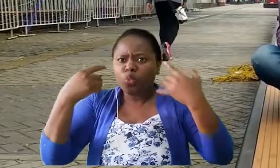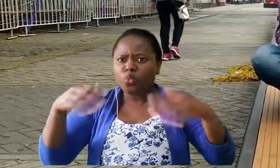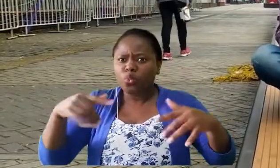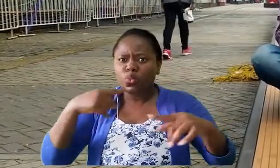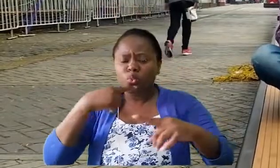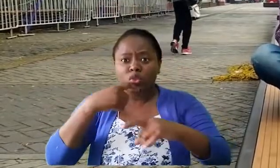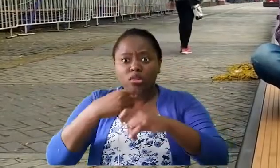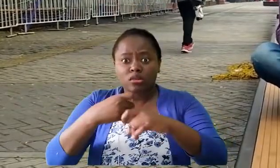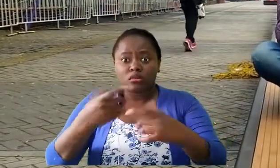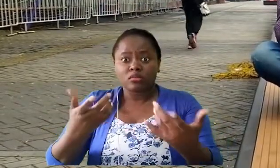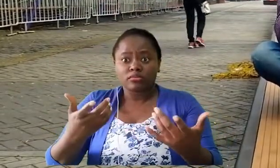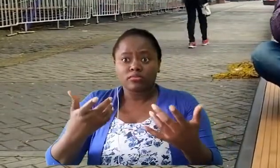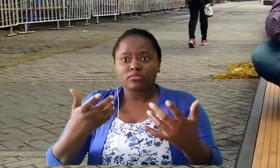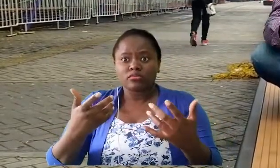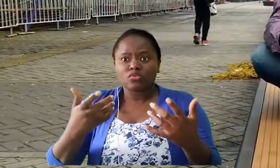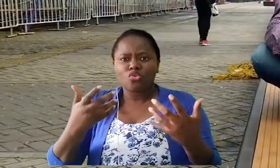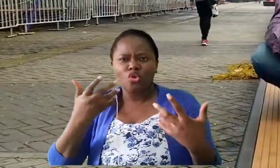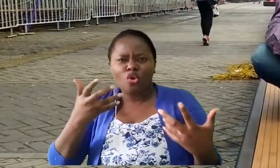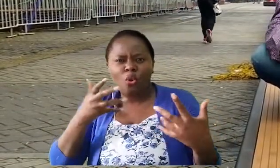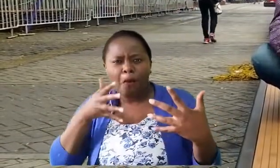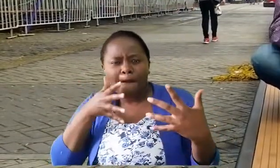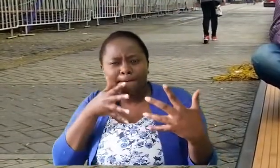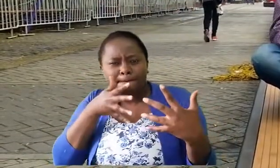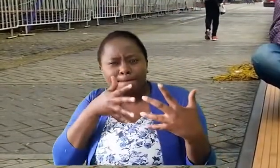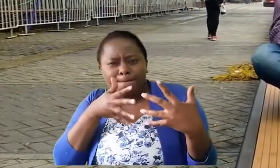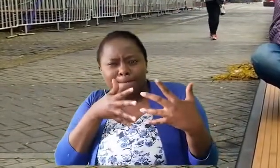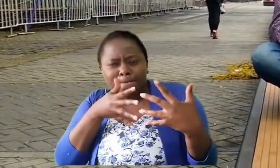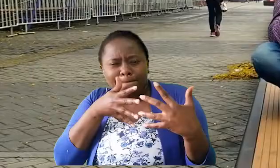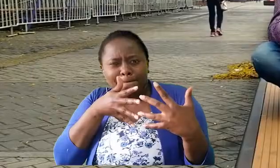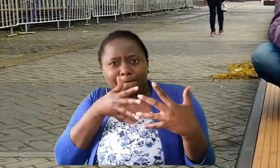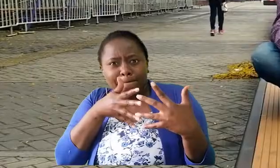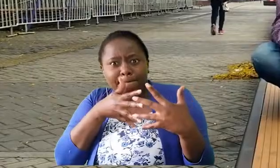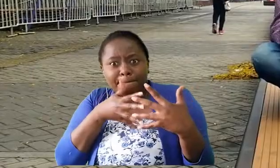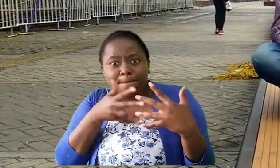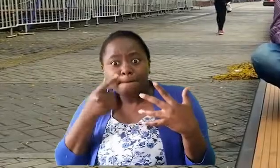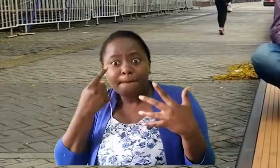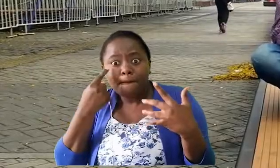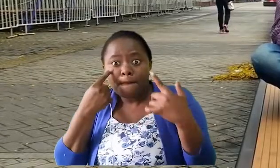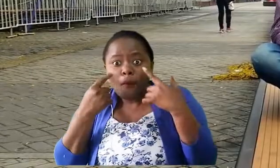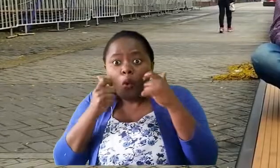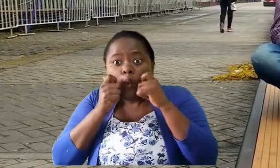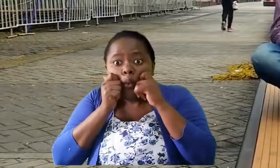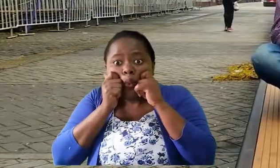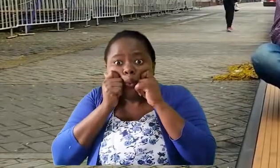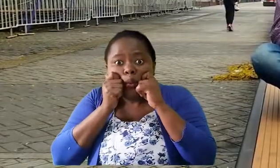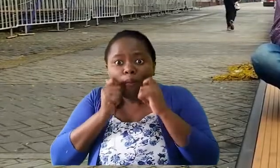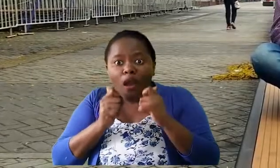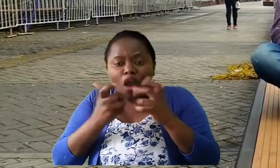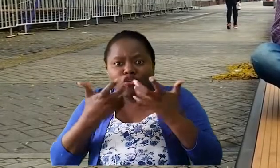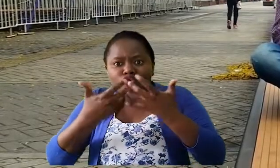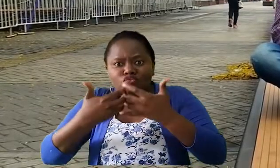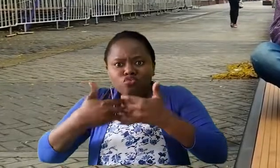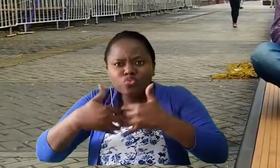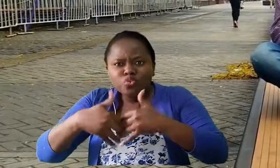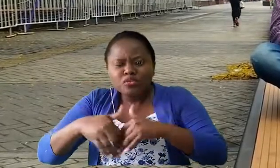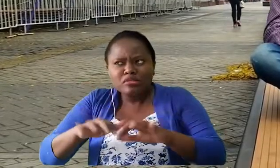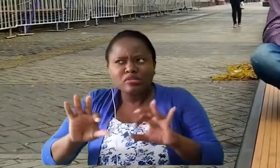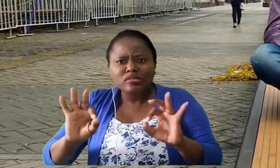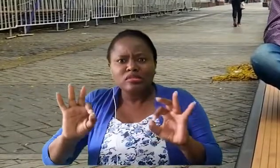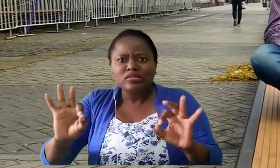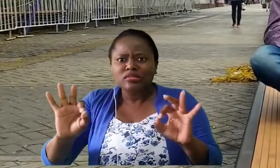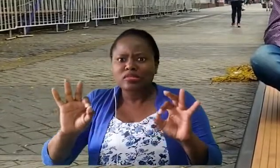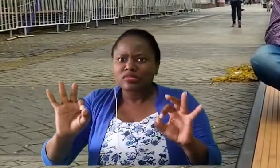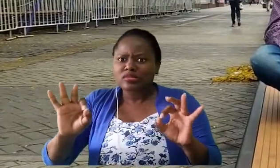sincronizarse para que el ojo humano pueda funcionar tan maravillosamente como funciona, definitivamente